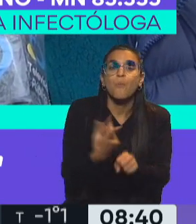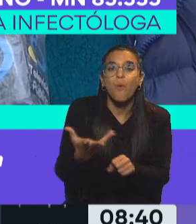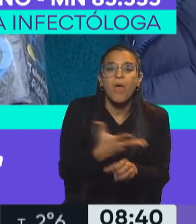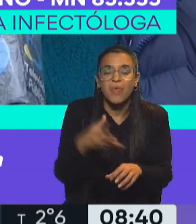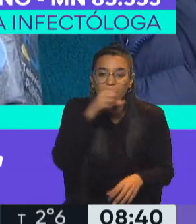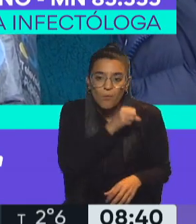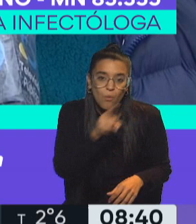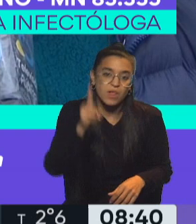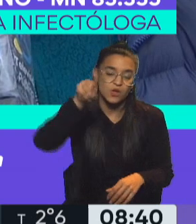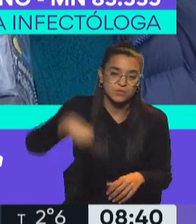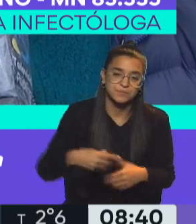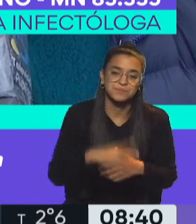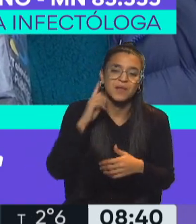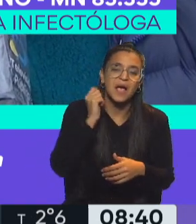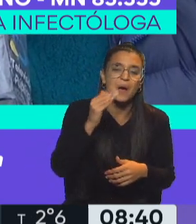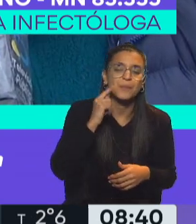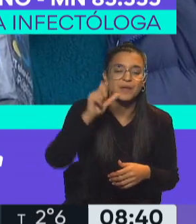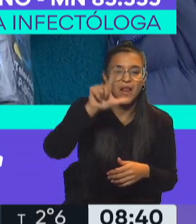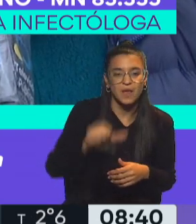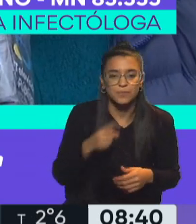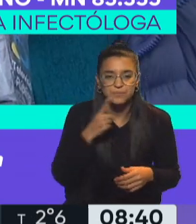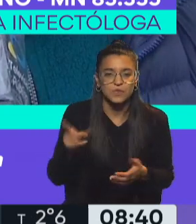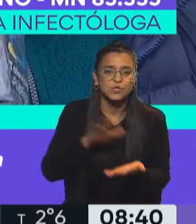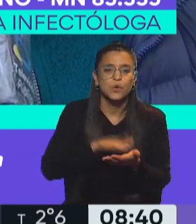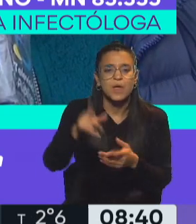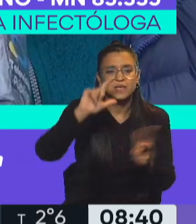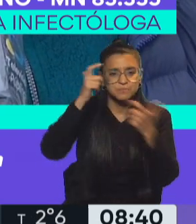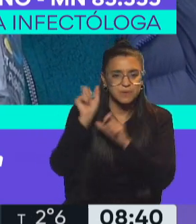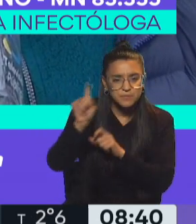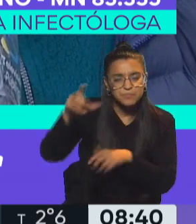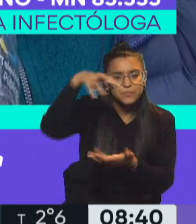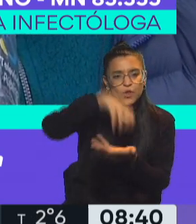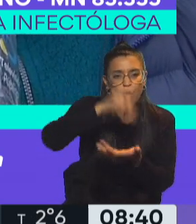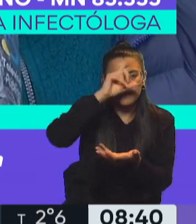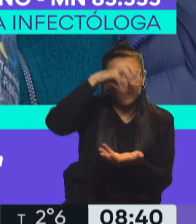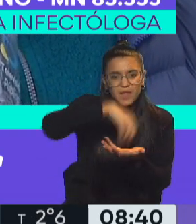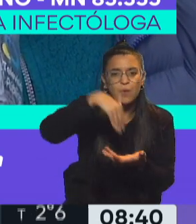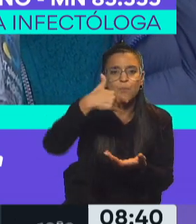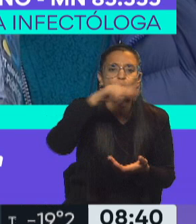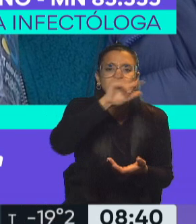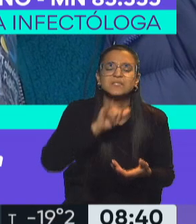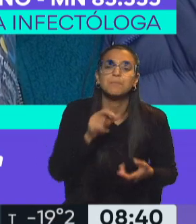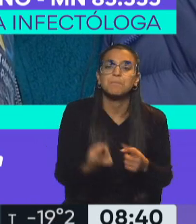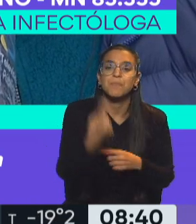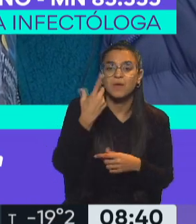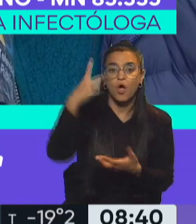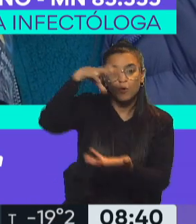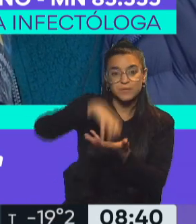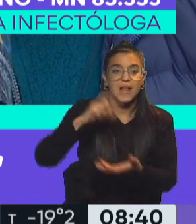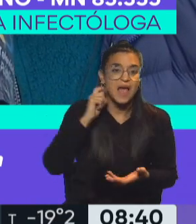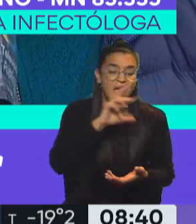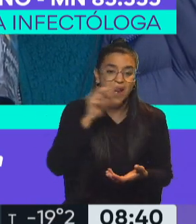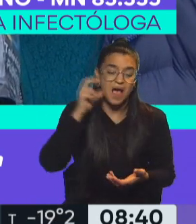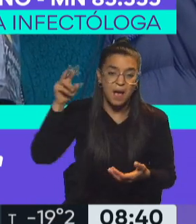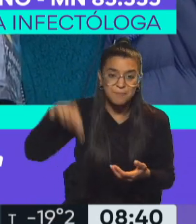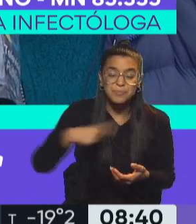consecuencias de esto. Gabriela, consultarte en base a tu experiencia cotidiana allí en el Muñiz 2 cosas. La primera, hospitales como el Garrahan aseguran que ya está